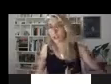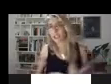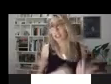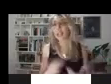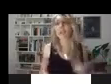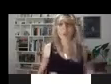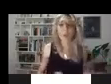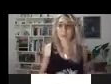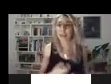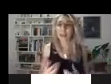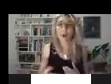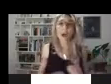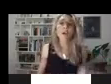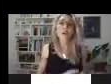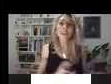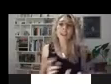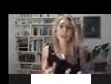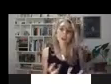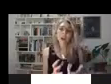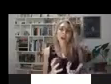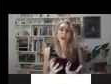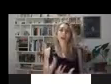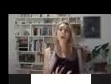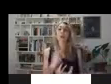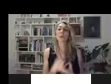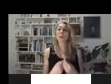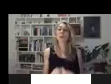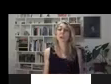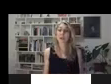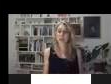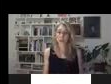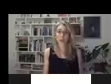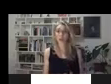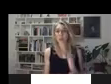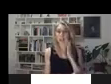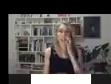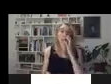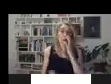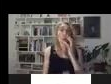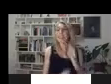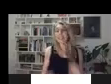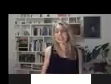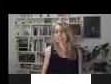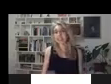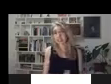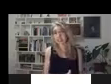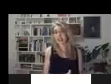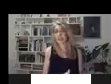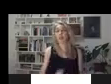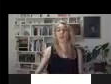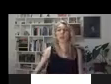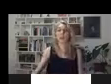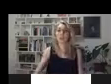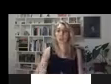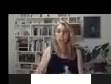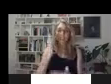tomar notas, sacar una cuenta. Digo, no es algo como en nuestro caso, donde cualquier artista,